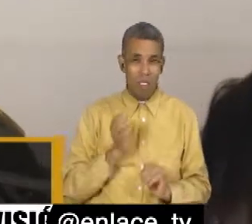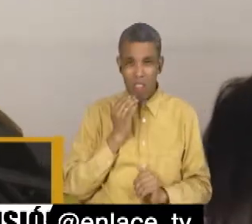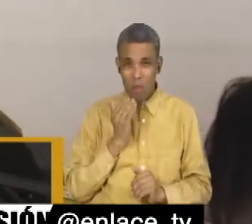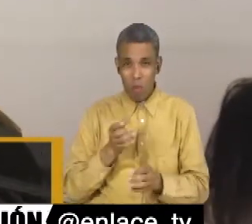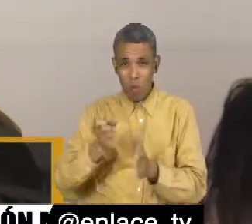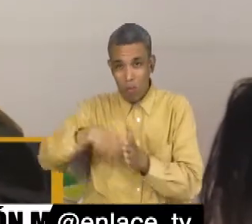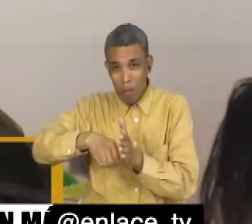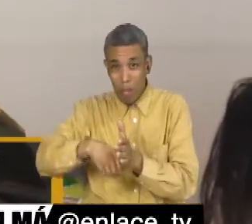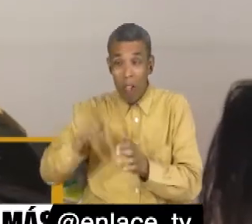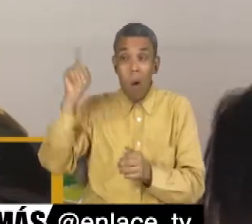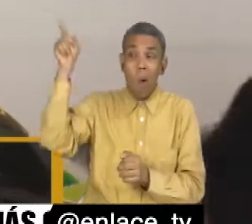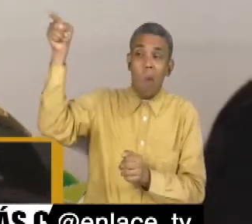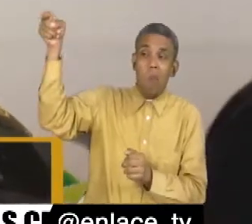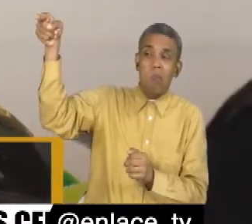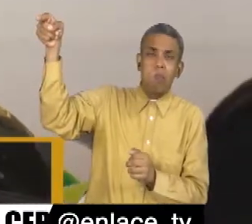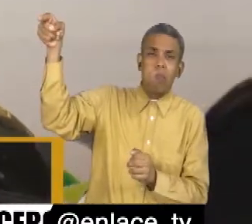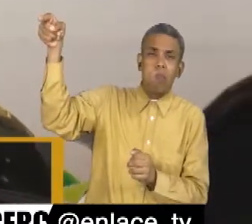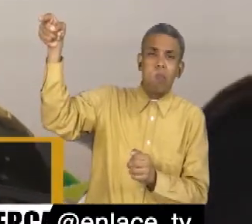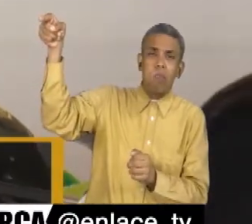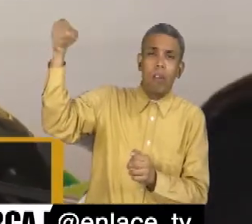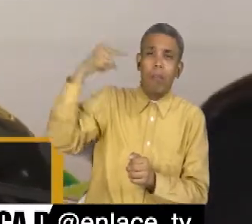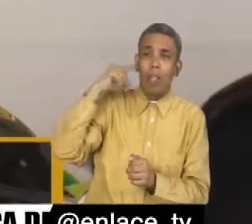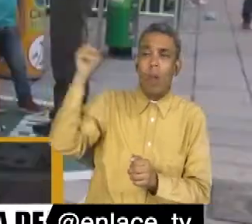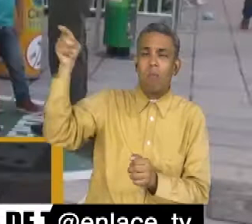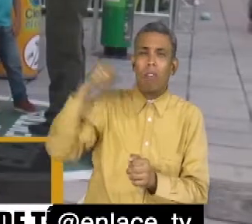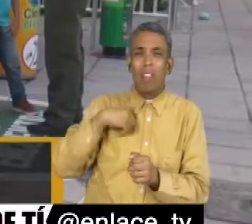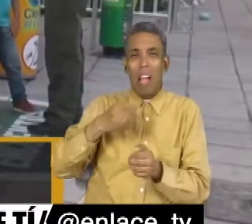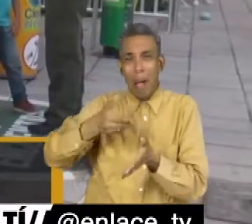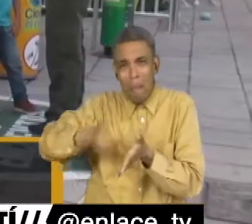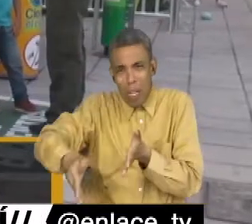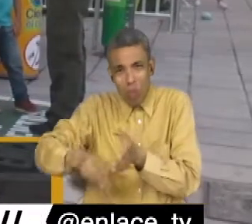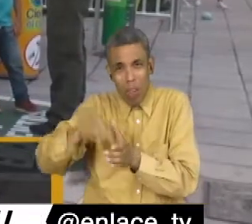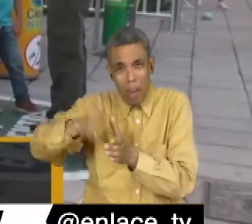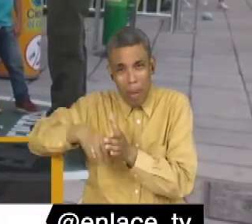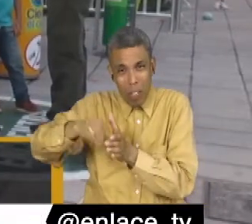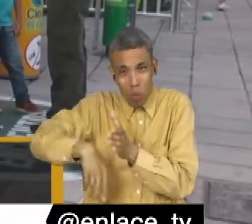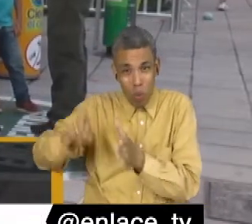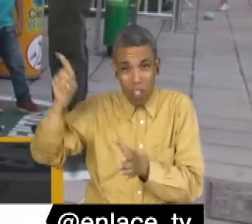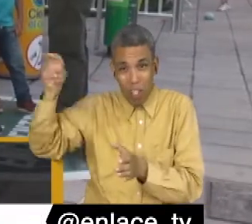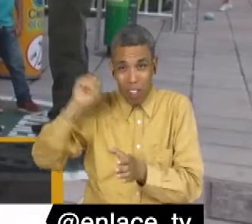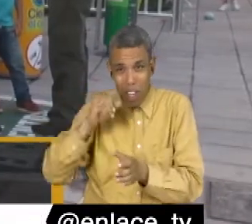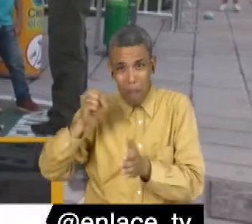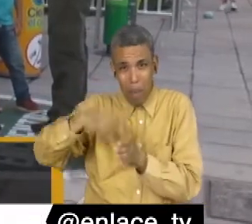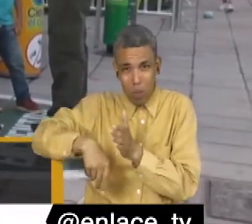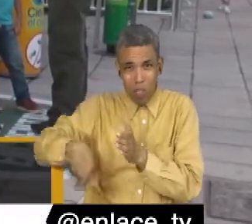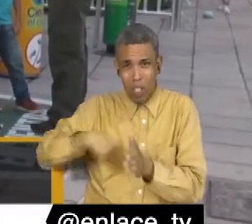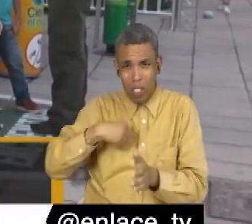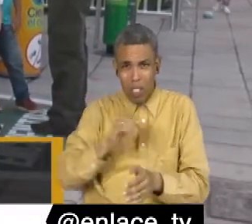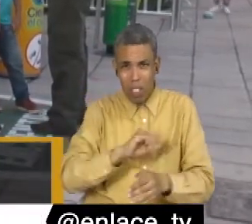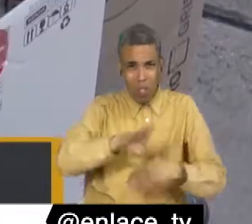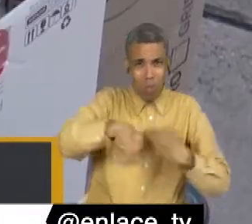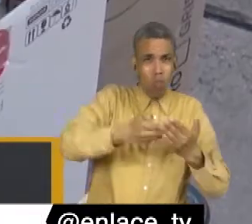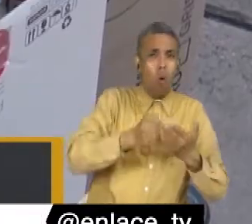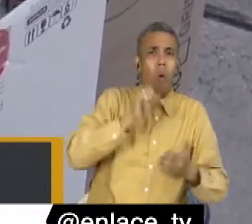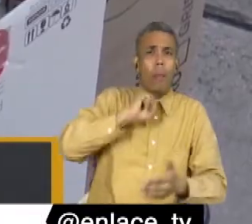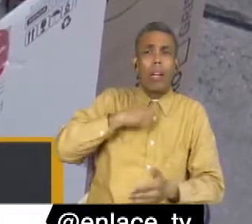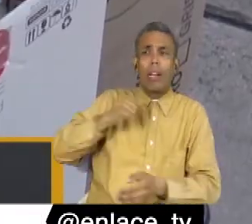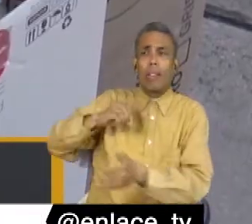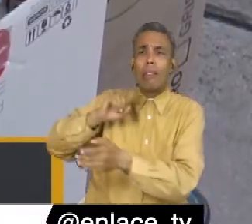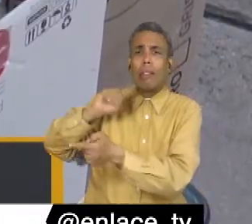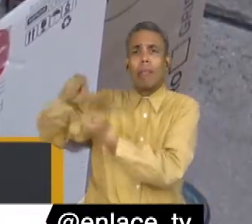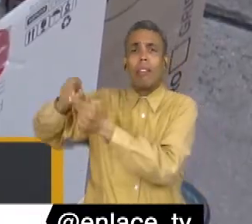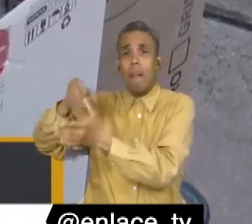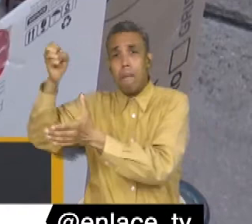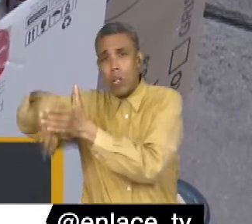relleno sanitario, ¿sí?, sino que se debe hacer una disposición final adecuada. Estas campañas se adelantan cada 6 meses, pero si usted tiene pilas, bombillos